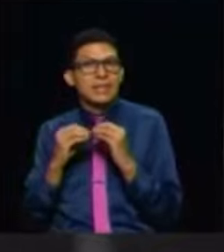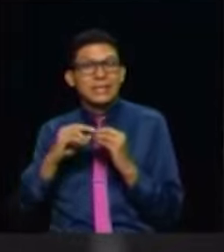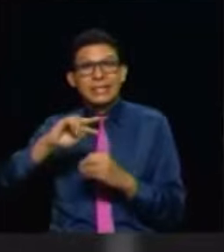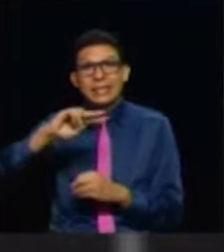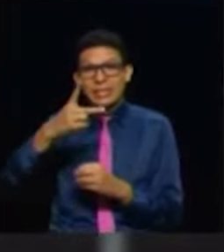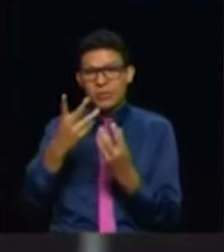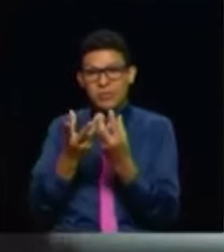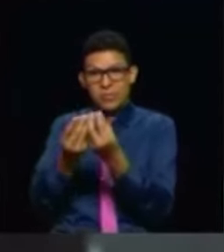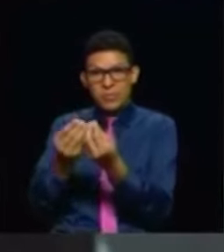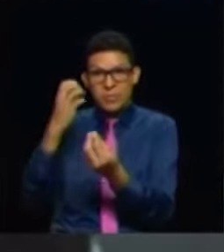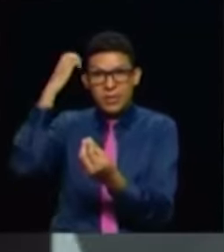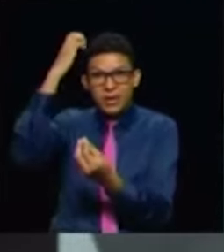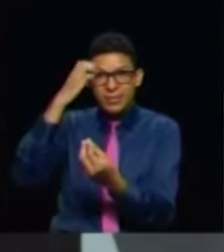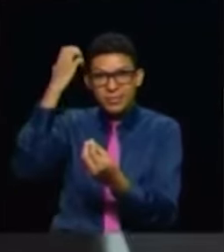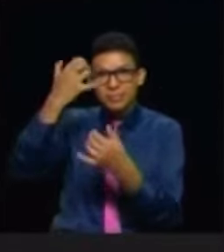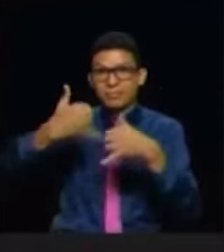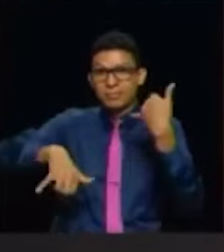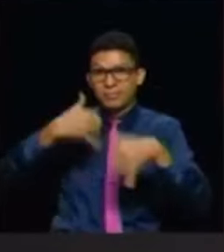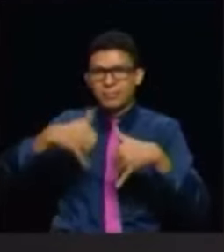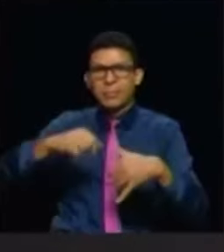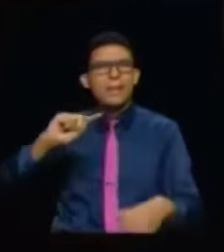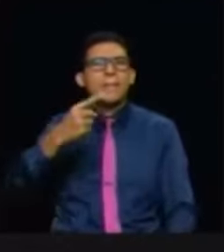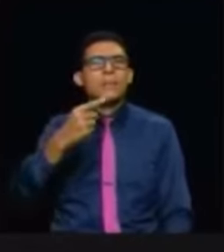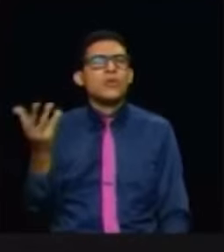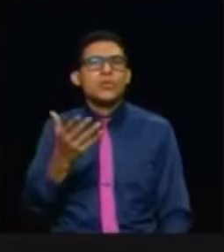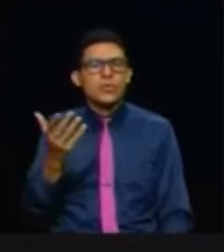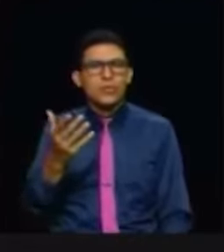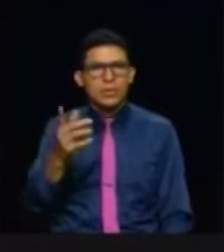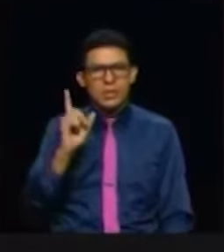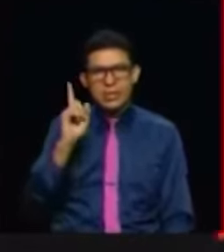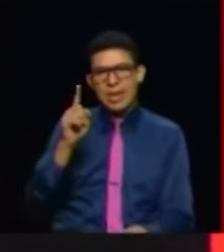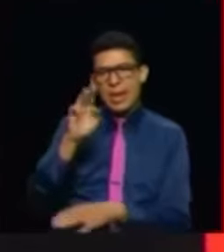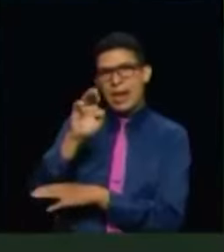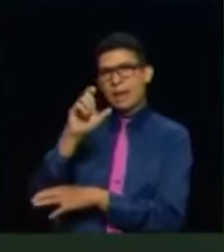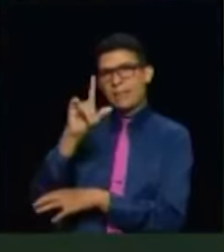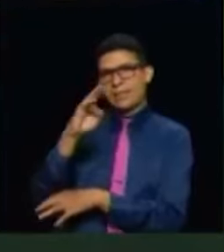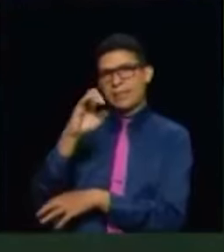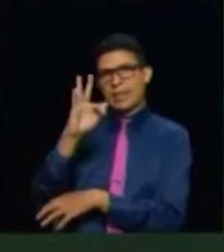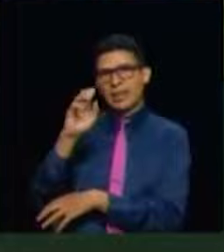equipo europeo en el que juega. El primero fue Fundación Albacete de España.